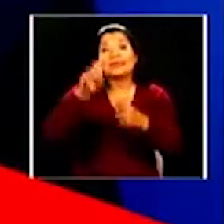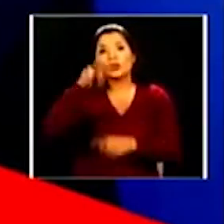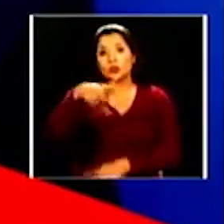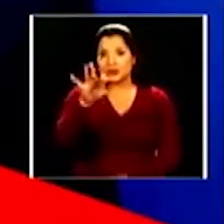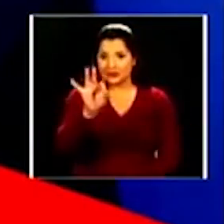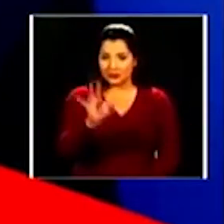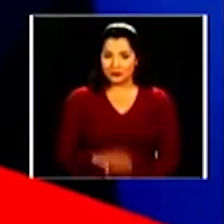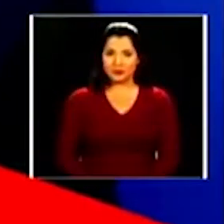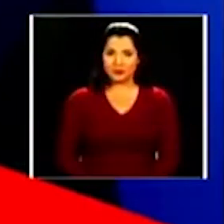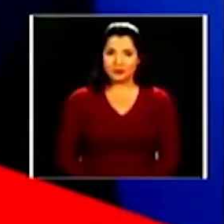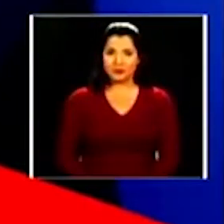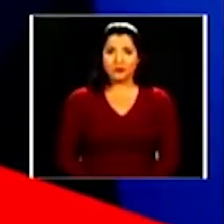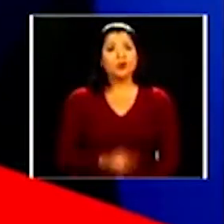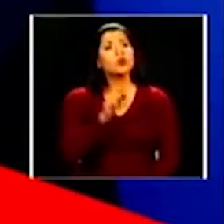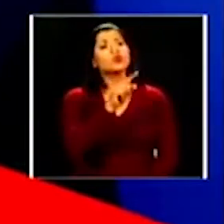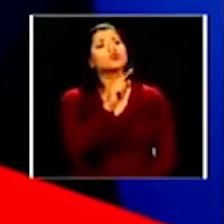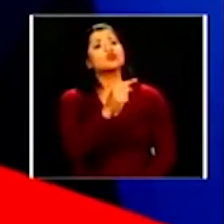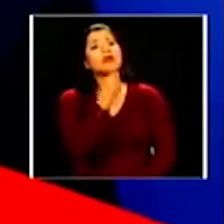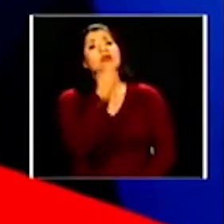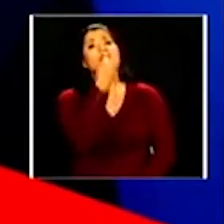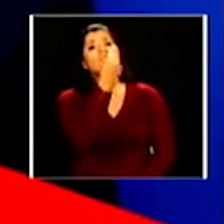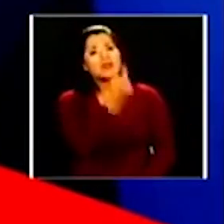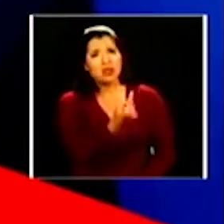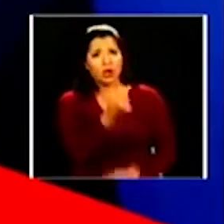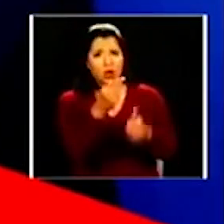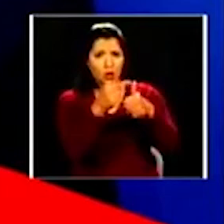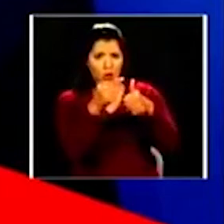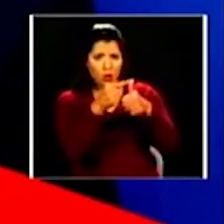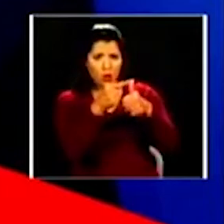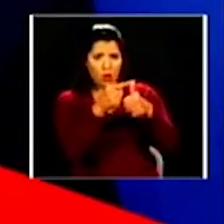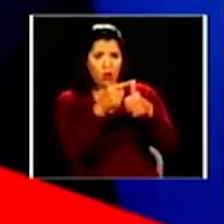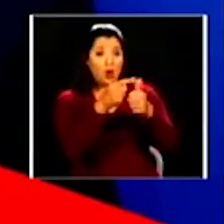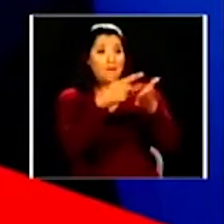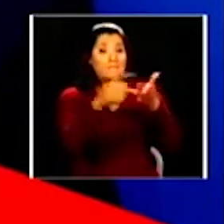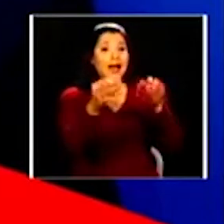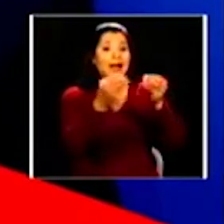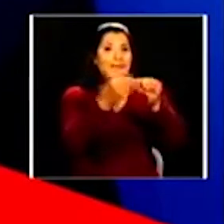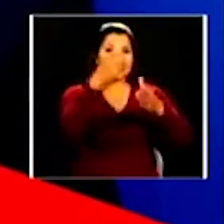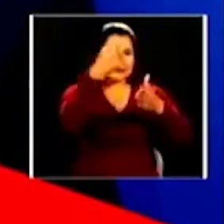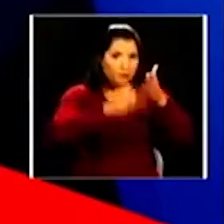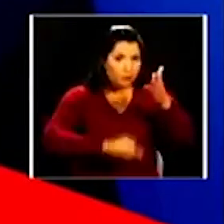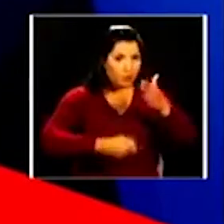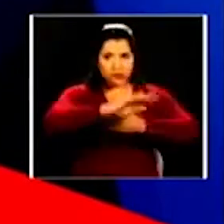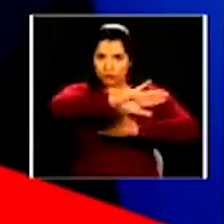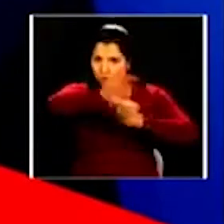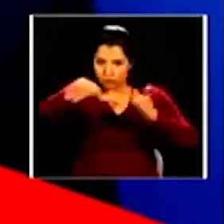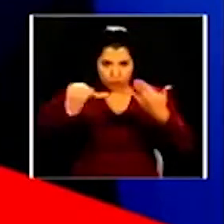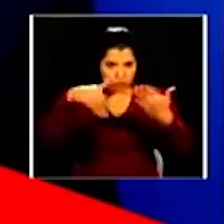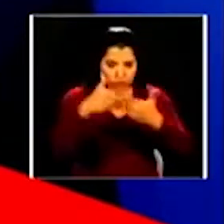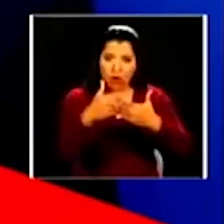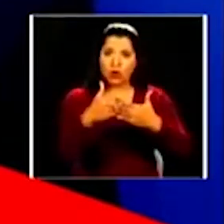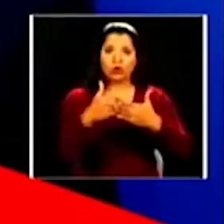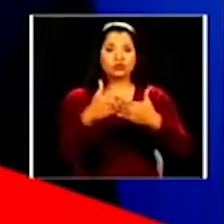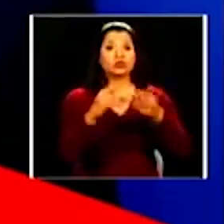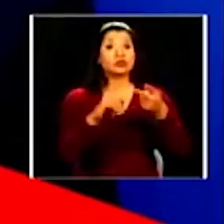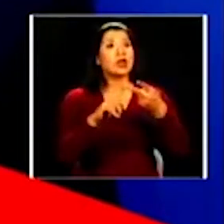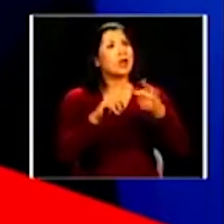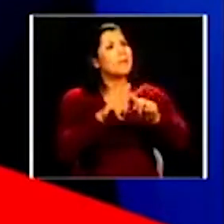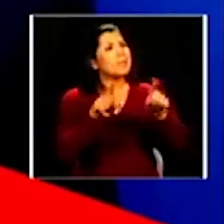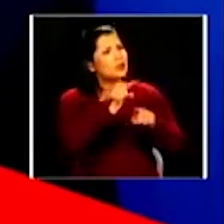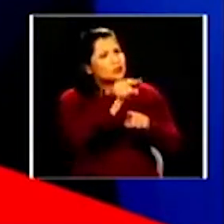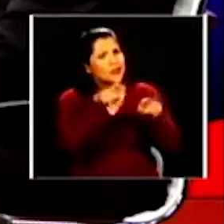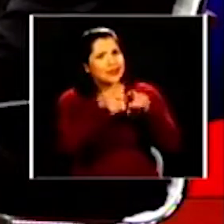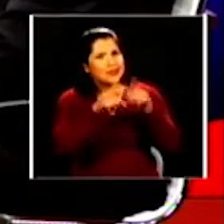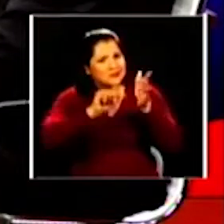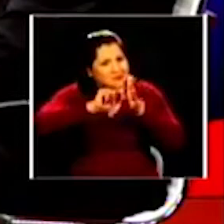Don Carlos, mencionó usted concertación, mencionó pagar más impuestos todos los costarricenses, pero también le dio mucho énfasis a